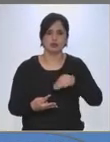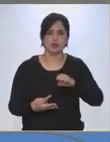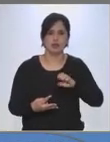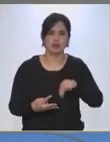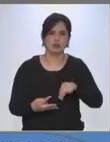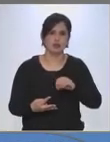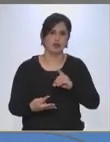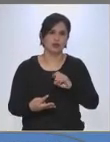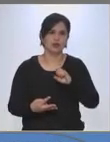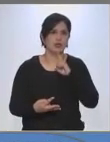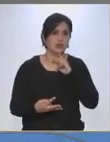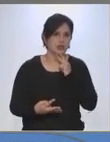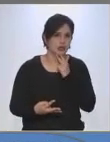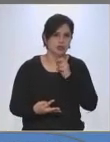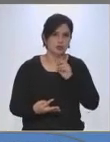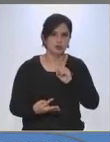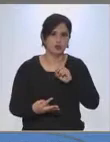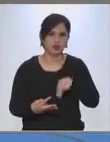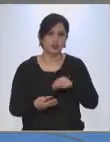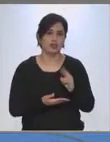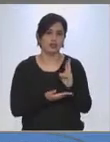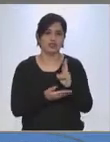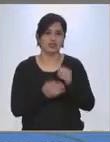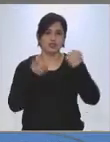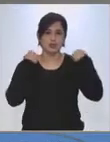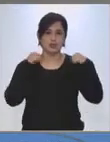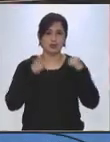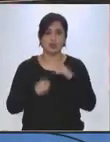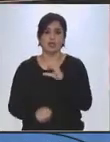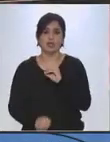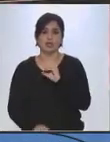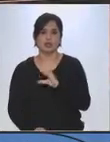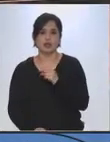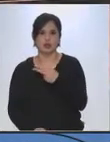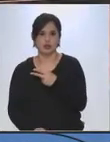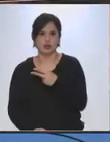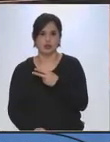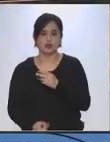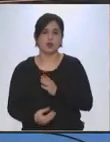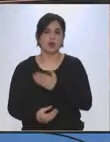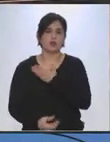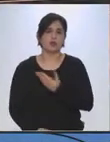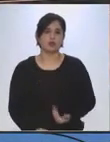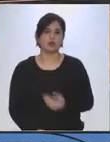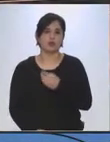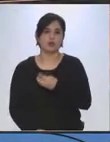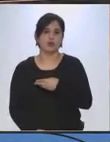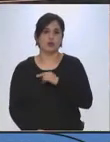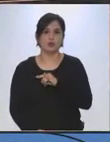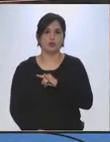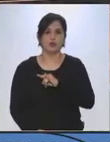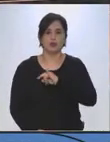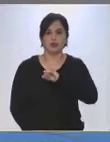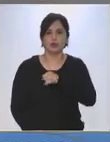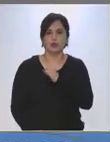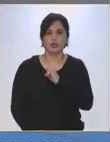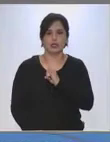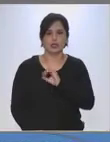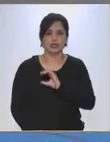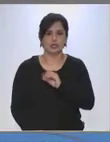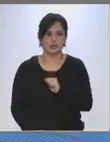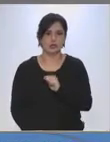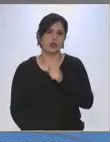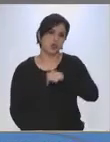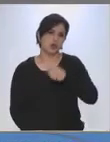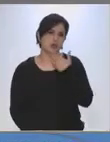como representantes artistas y al coche presidido por mir ángel que mujica y su iris presidente aquí les gómez que hoy